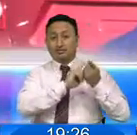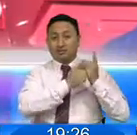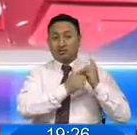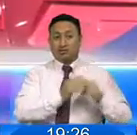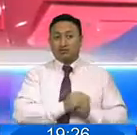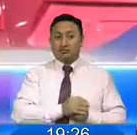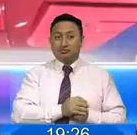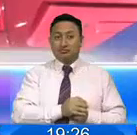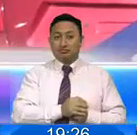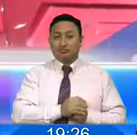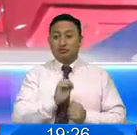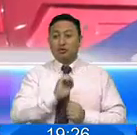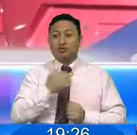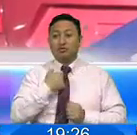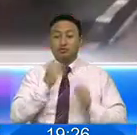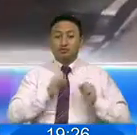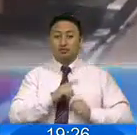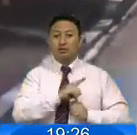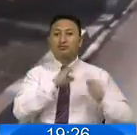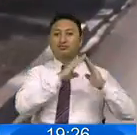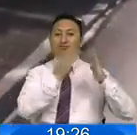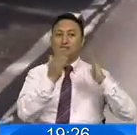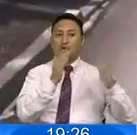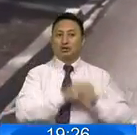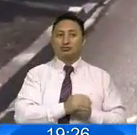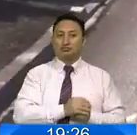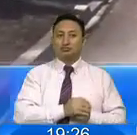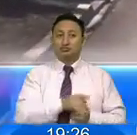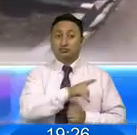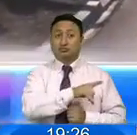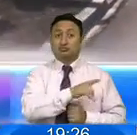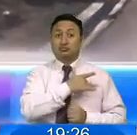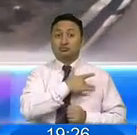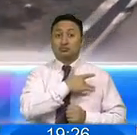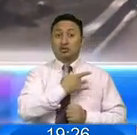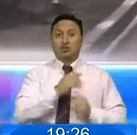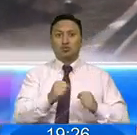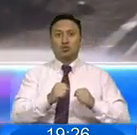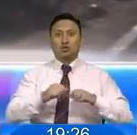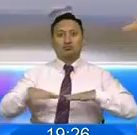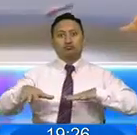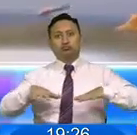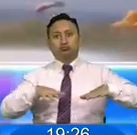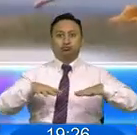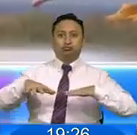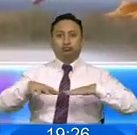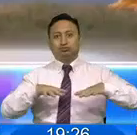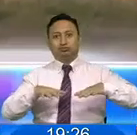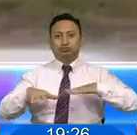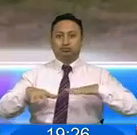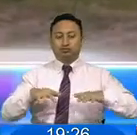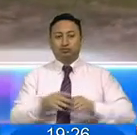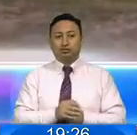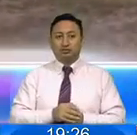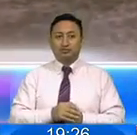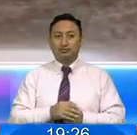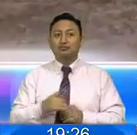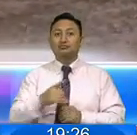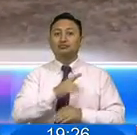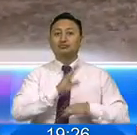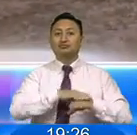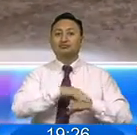no procedente podemos activar un albergue. El temblor se sintió bastante fuerte en esta zona alta, que es conocida porque aquí se practica